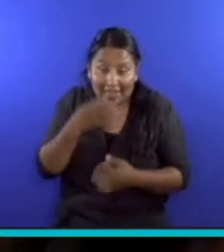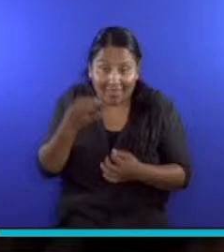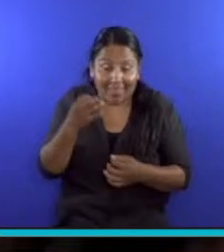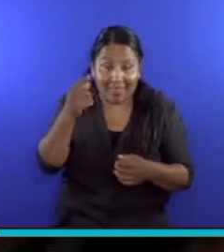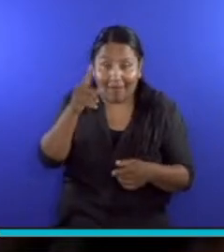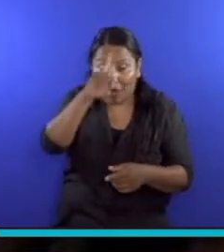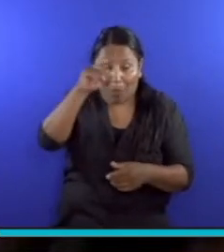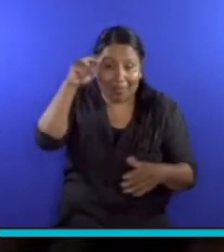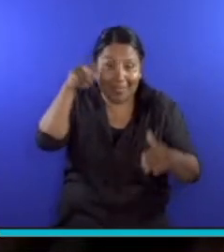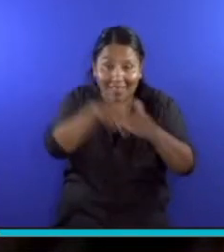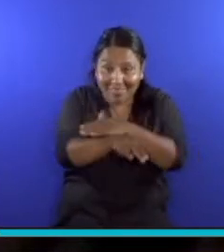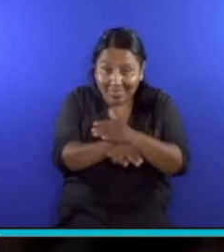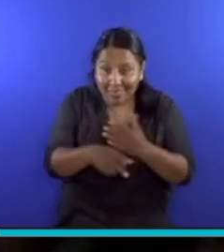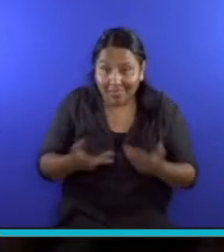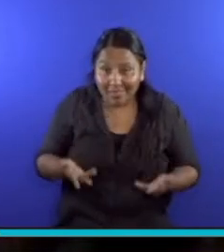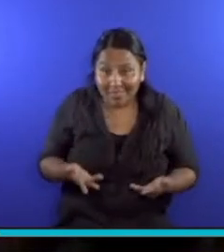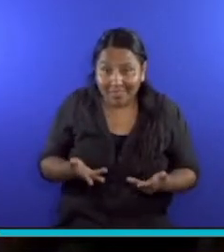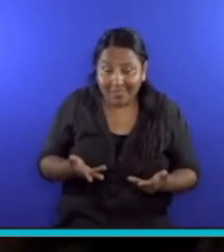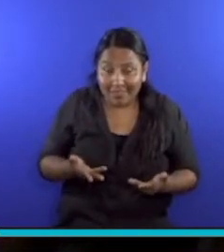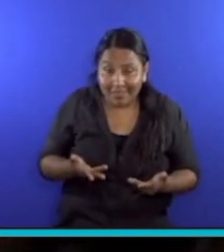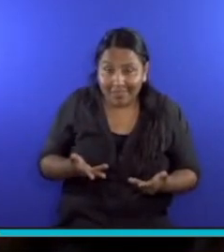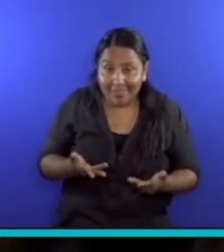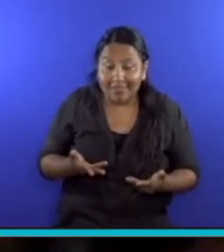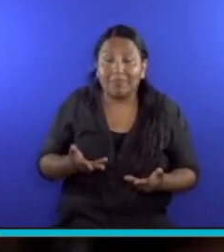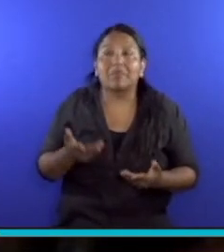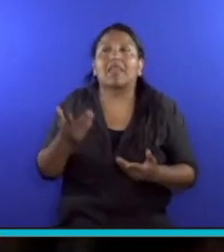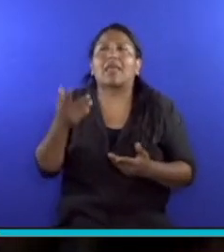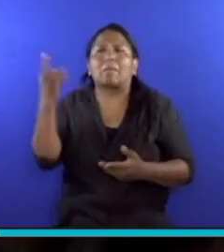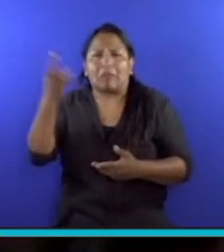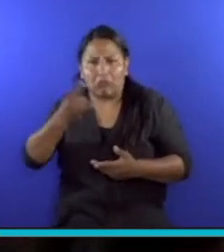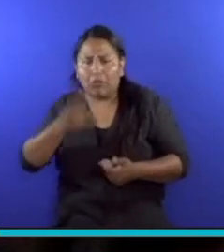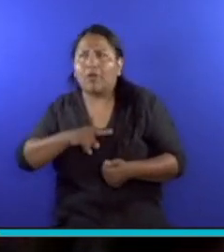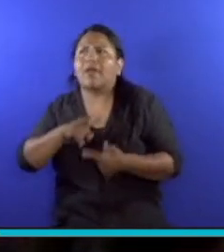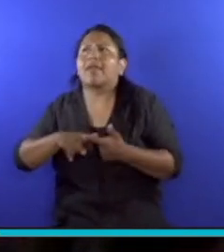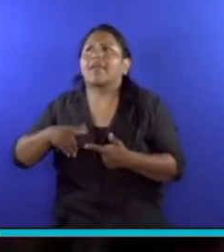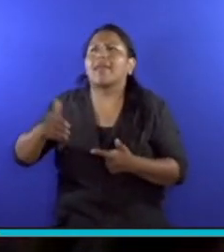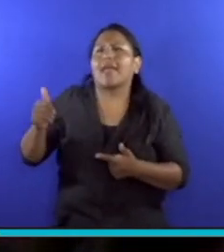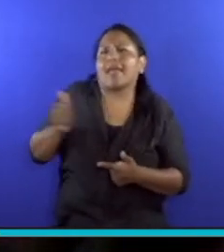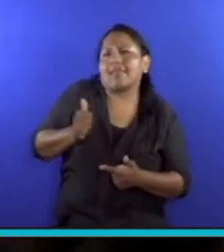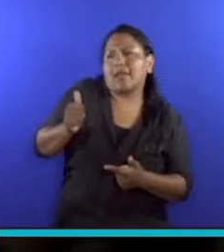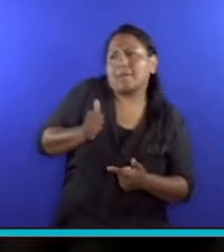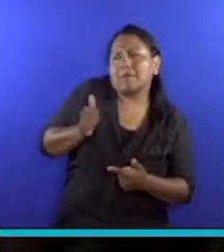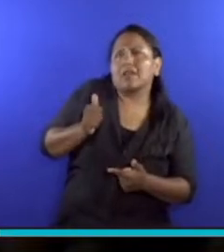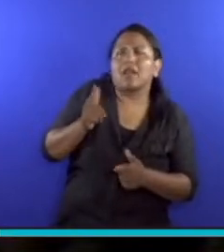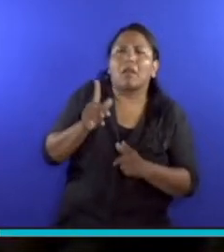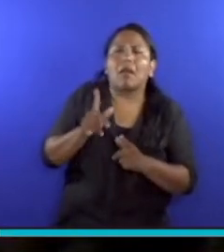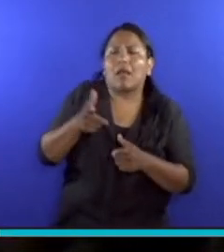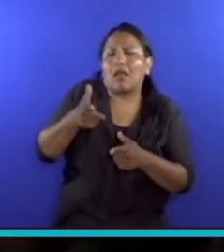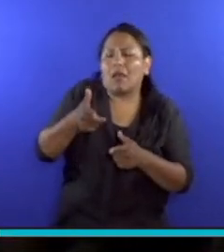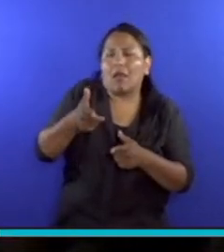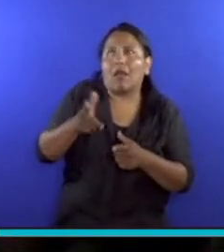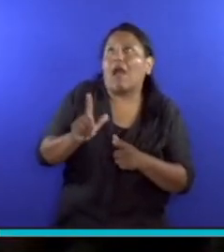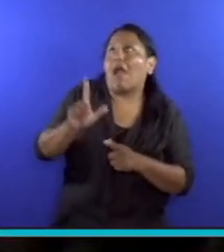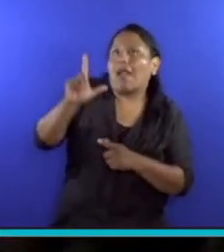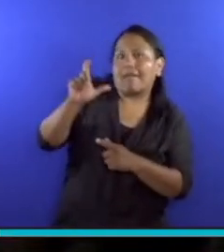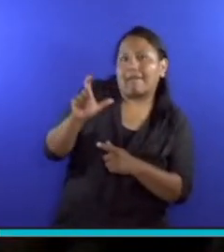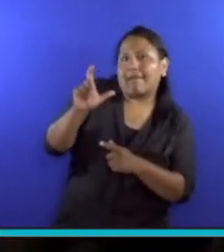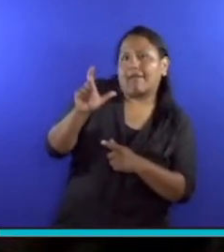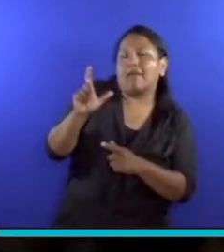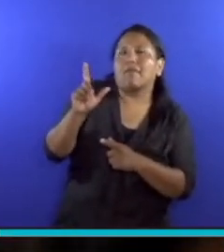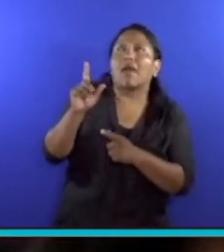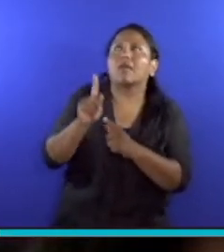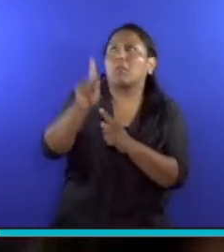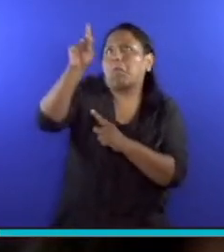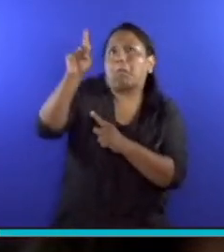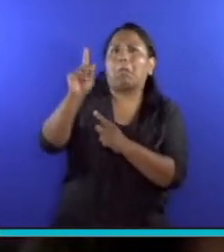hospital. No solo mintió diciendo que la gendarmería en realidad apuntó para arriba y el cartucho pegó con un